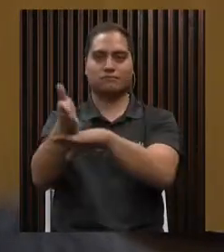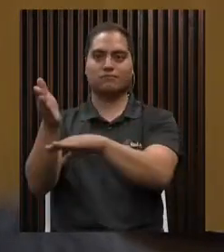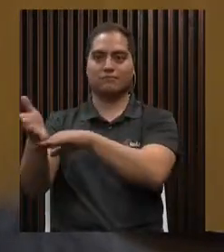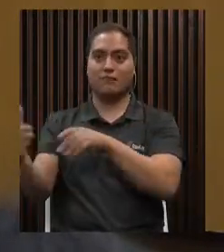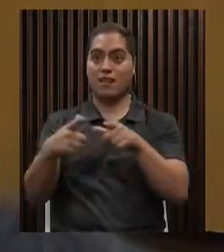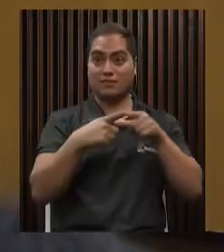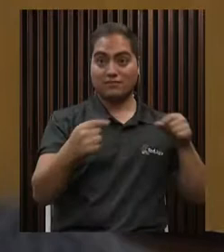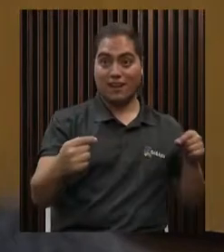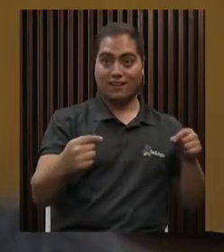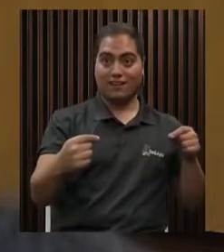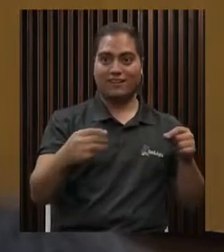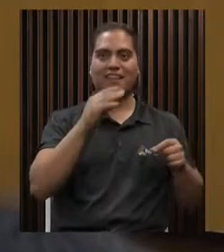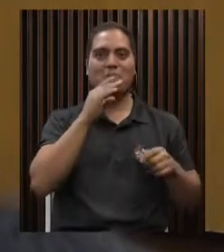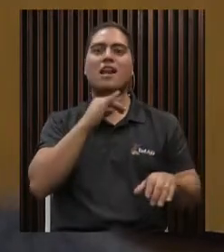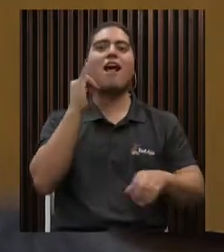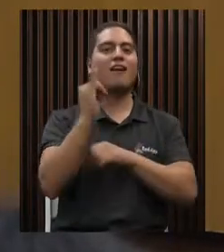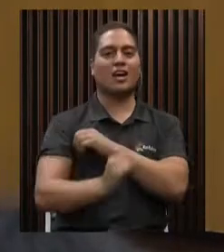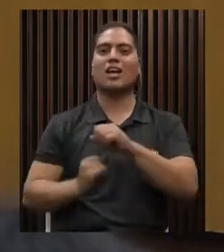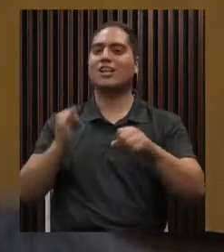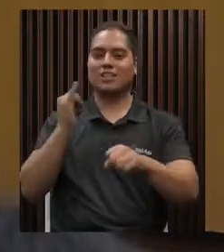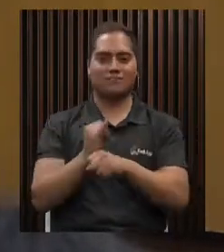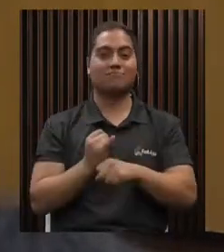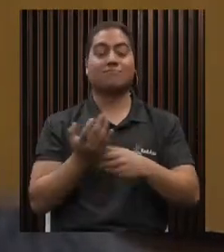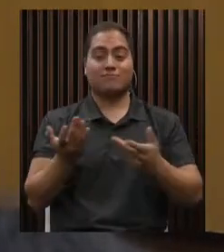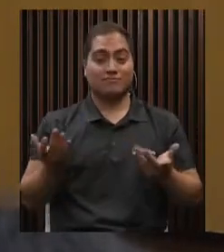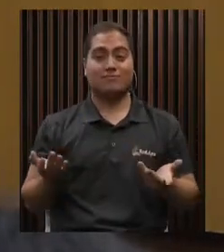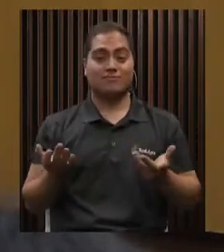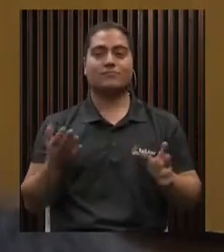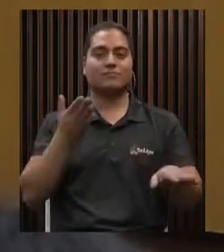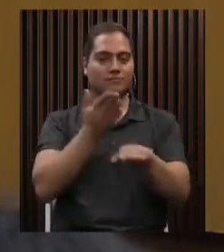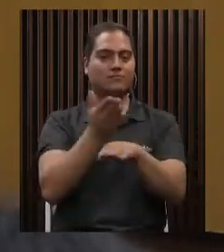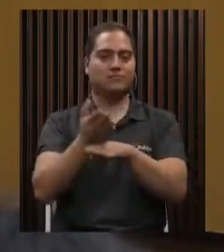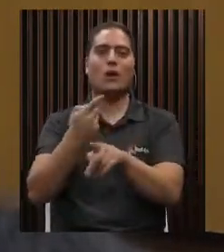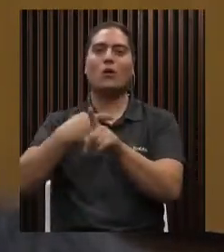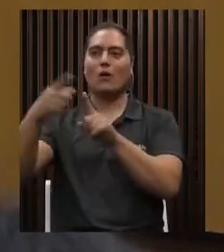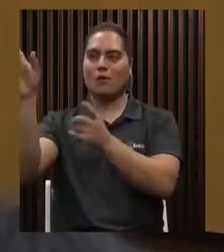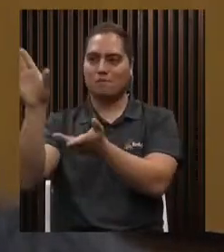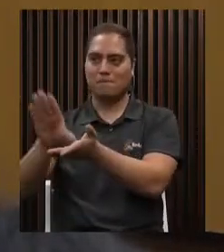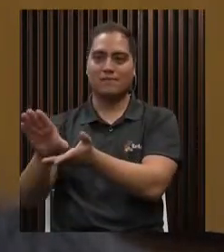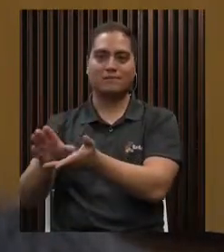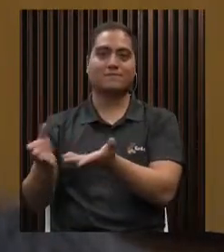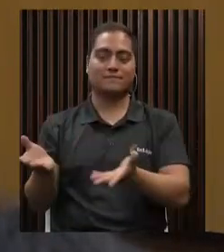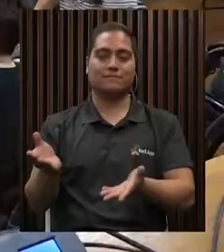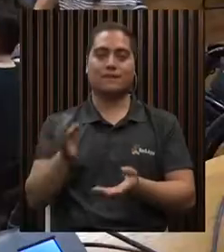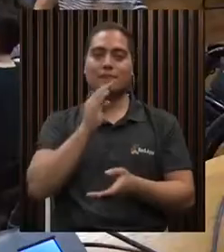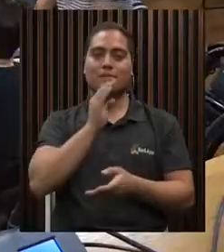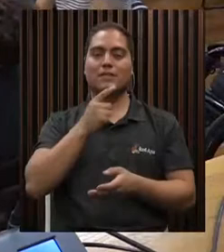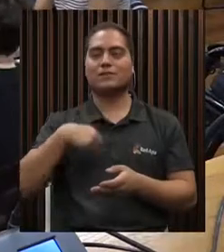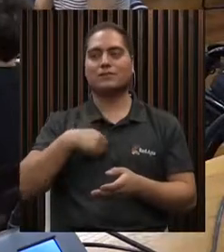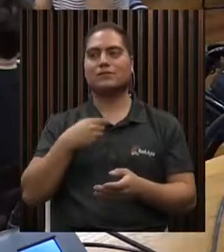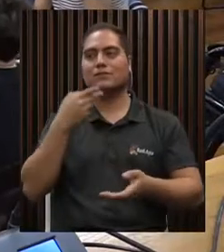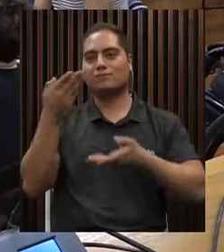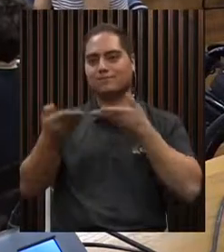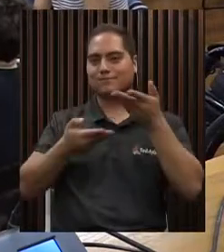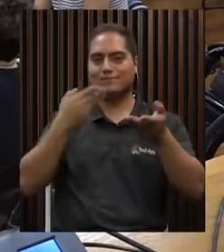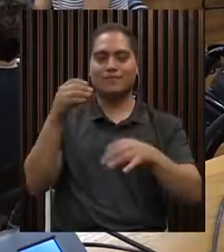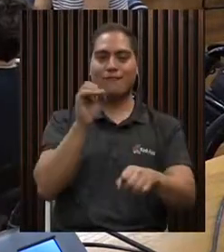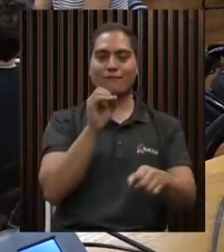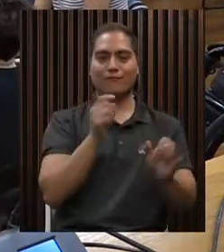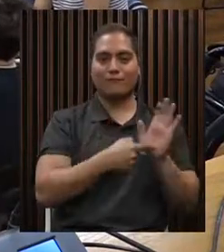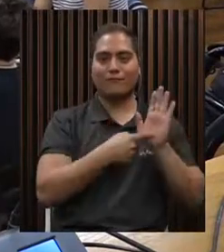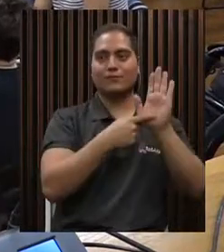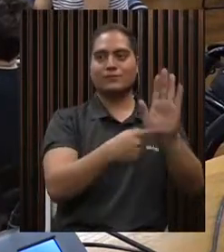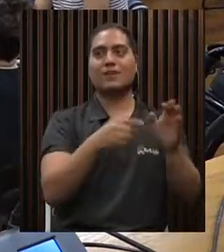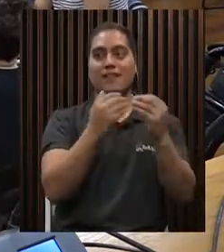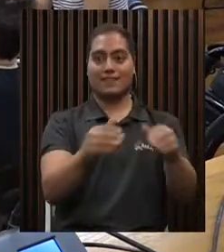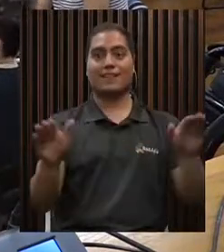también internacional. Y se, bueno, hemos hablado de esto un poco también cuando hablamos de las funciones distendidas. Entonces voy a pasar